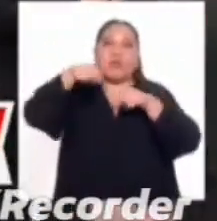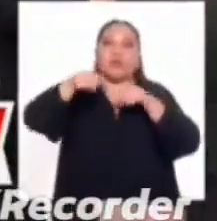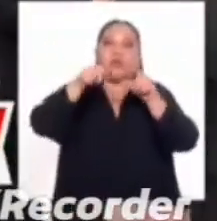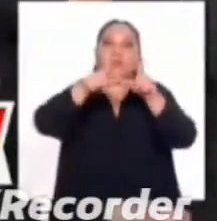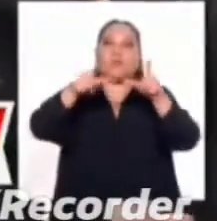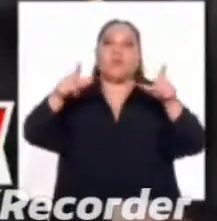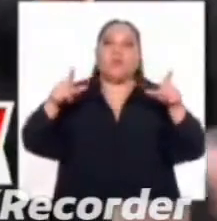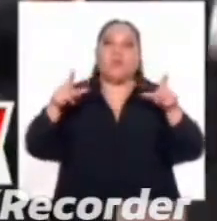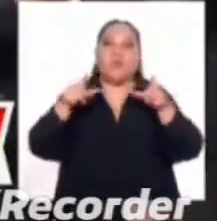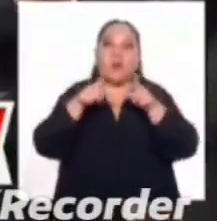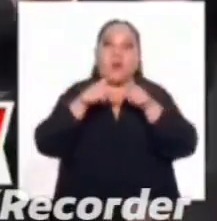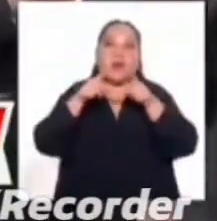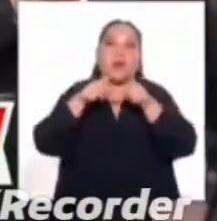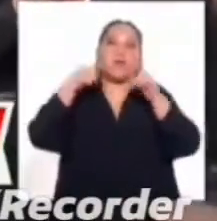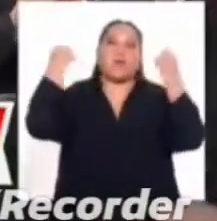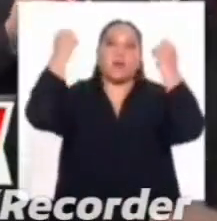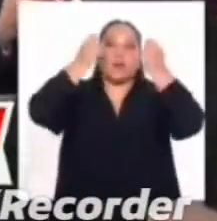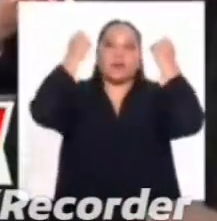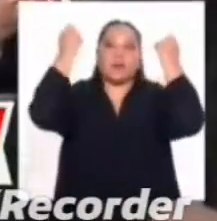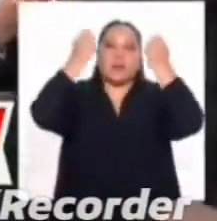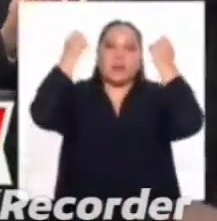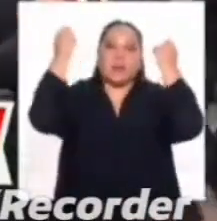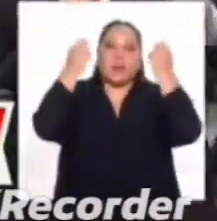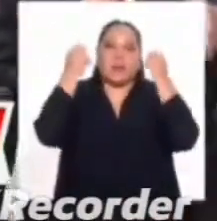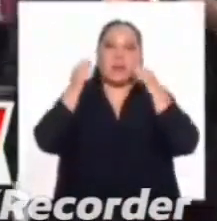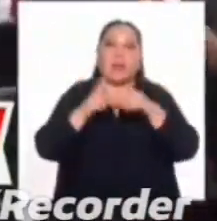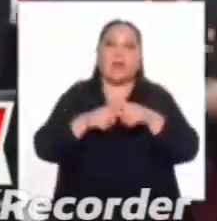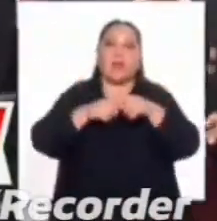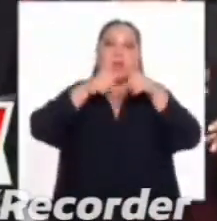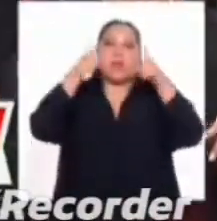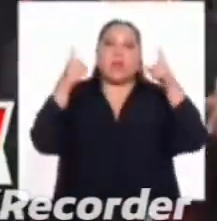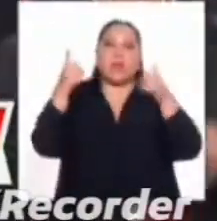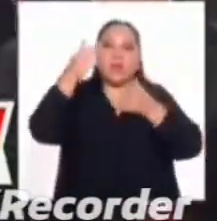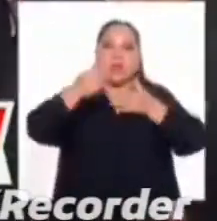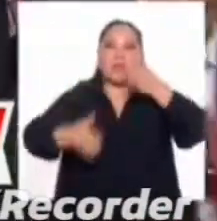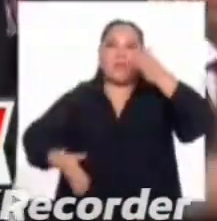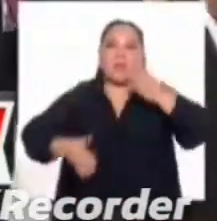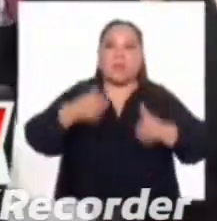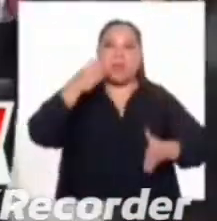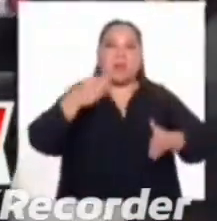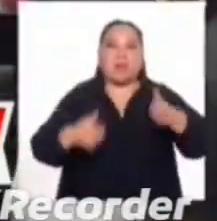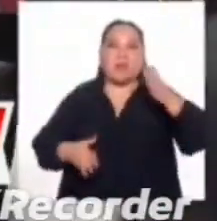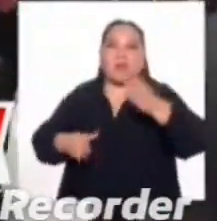principal para celebrar el gran desfile cívico-militar.